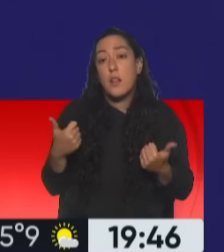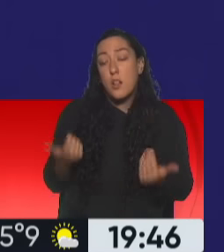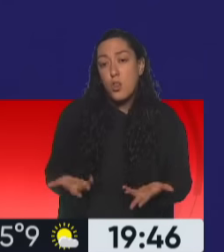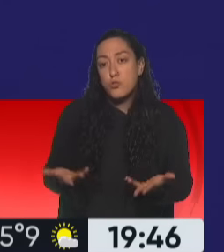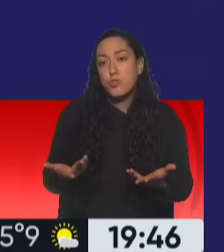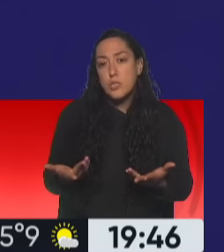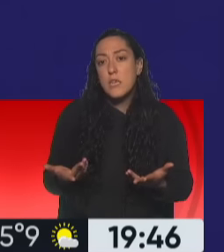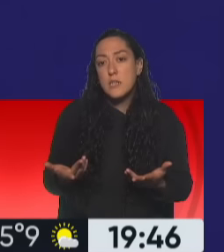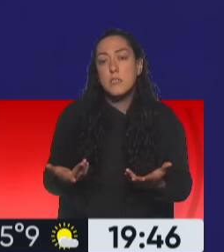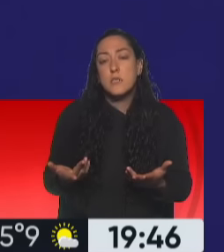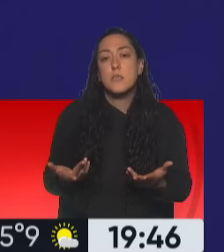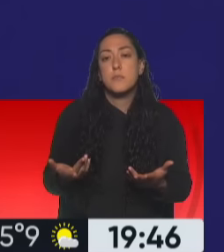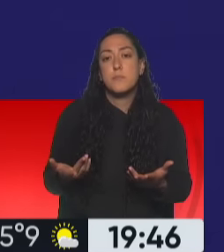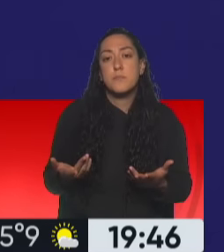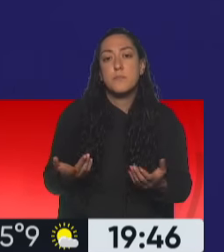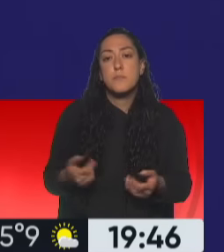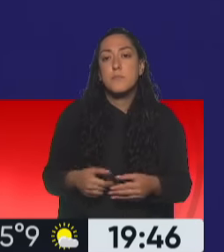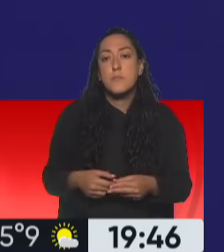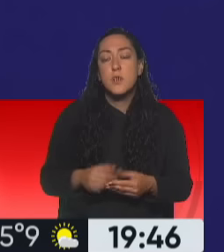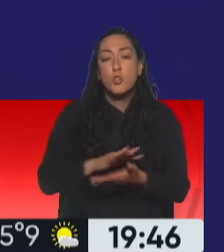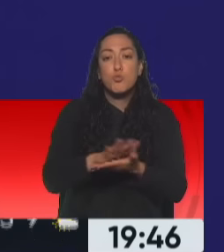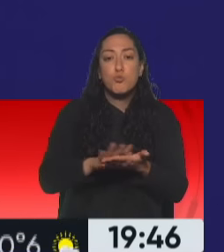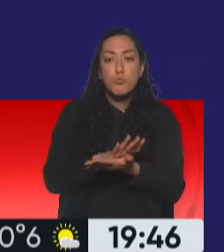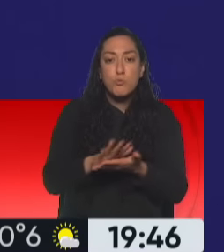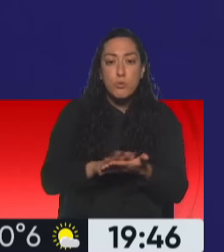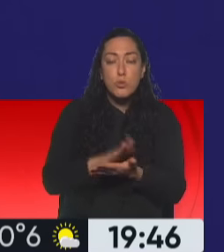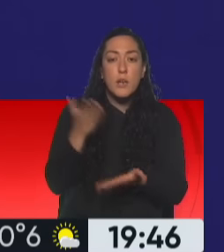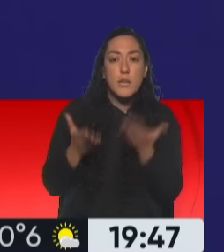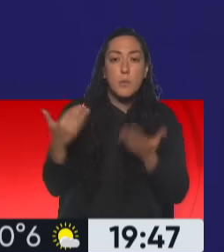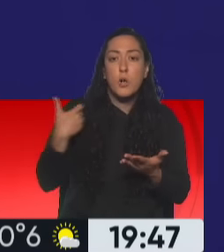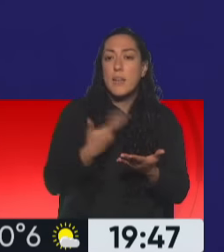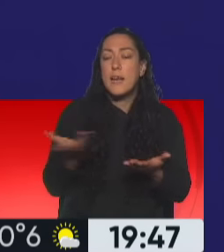digo, ¿qué es lo que determina la solución de un modelo de equilibrio general?